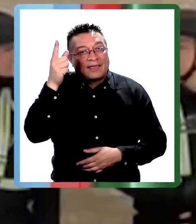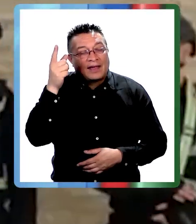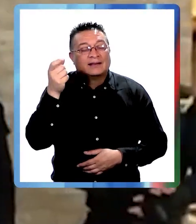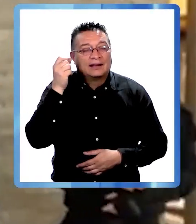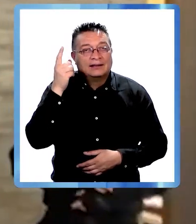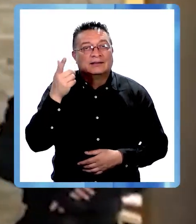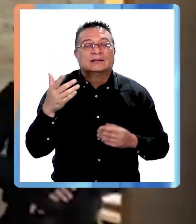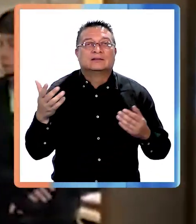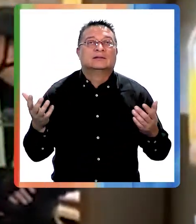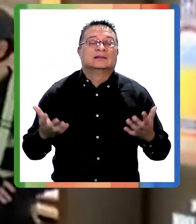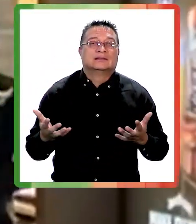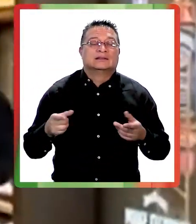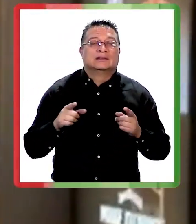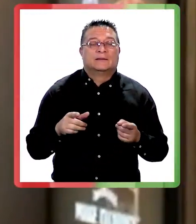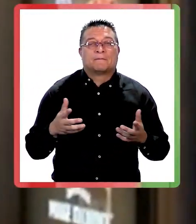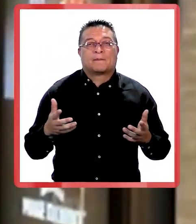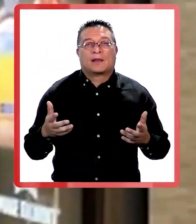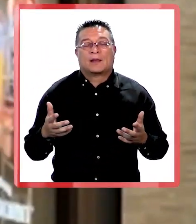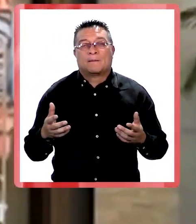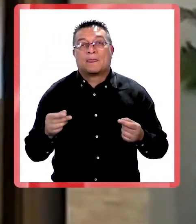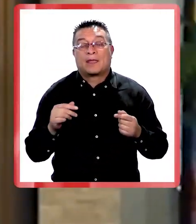entender que